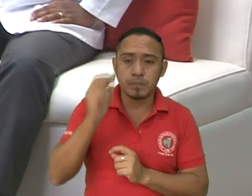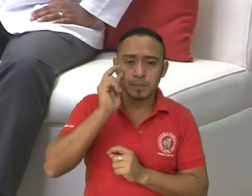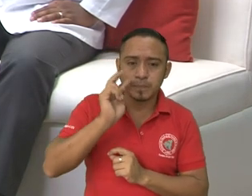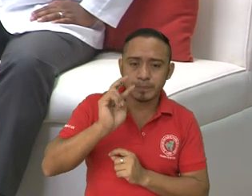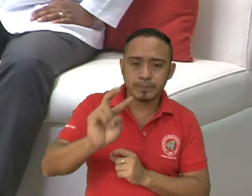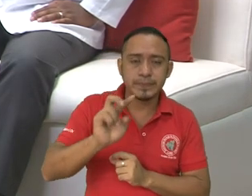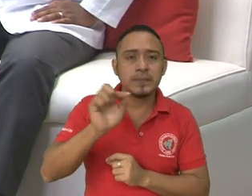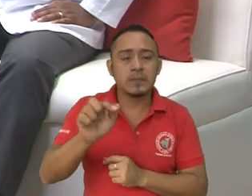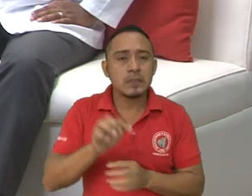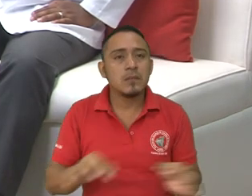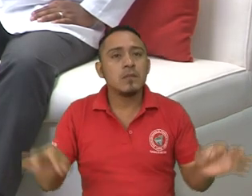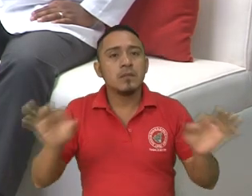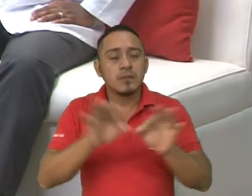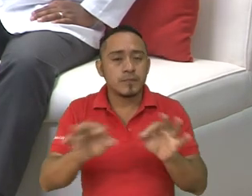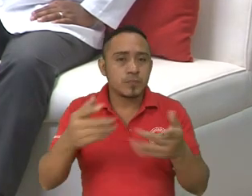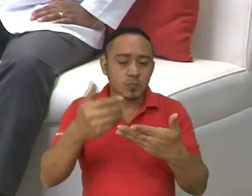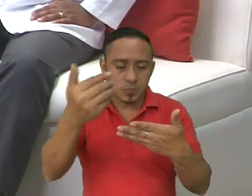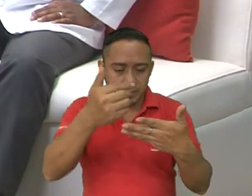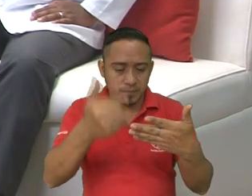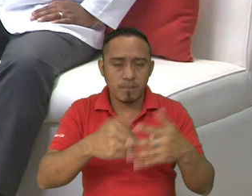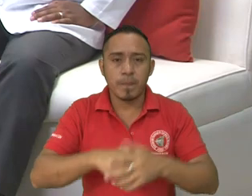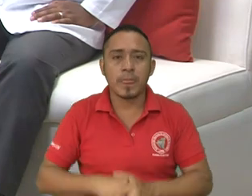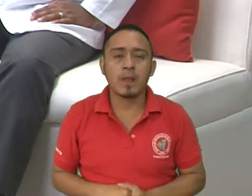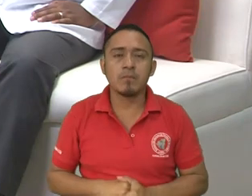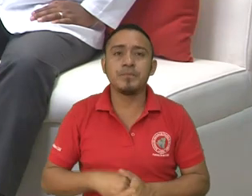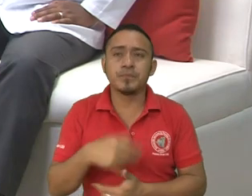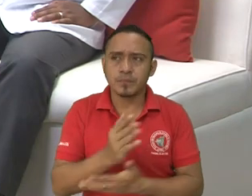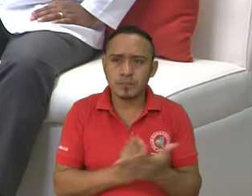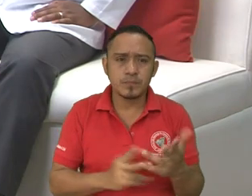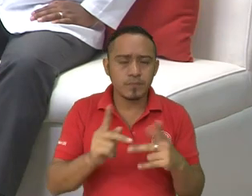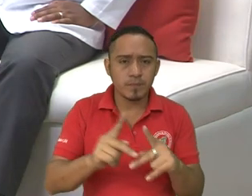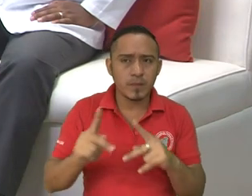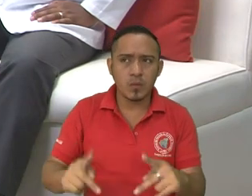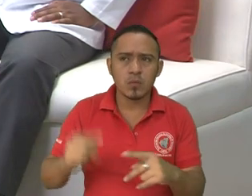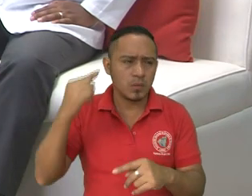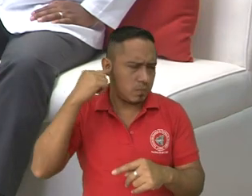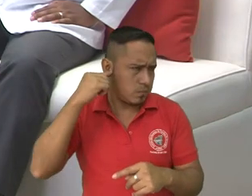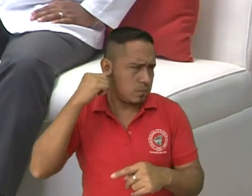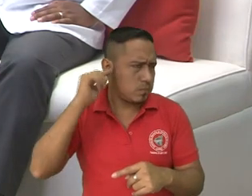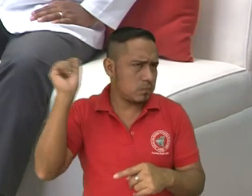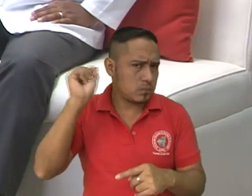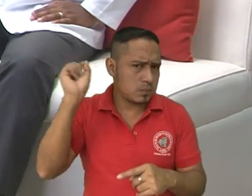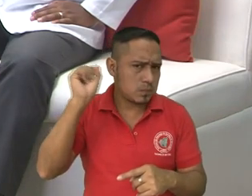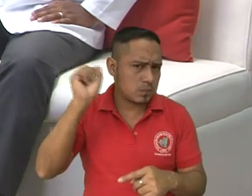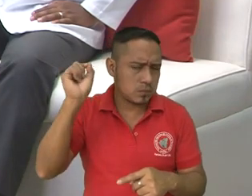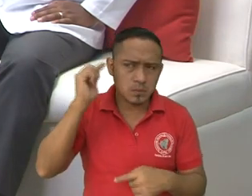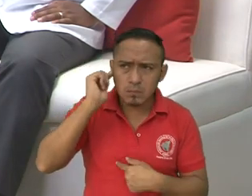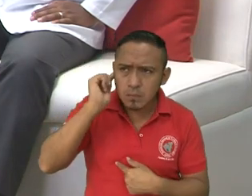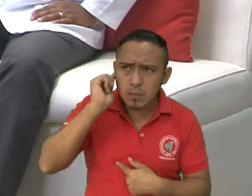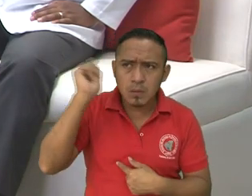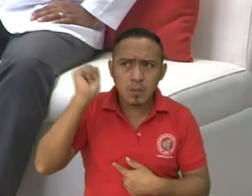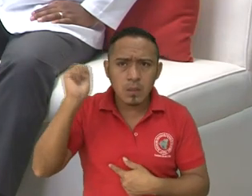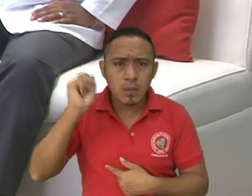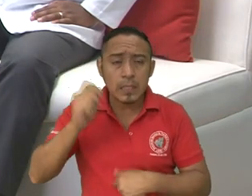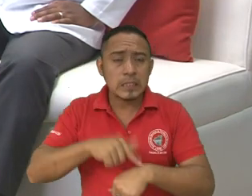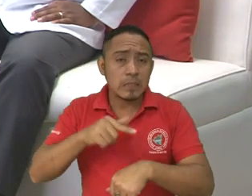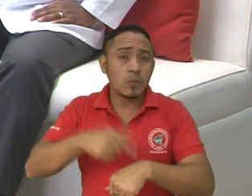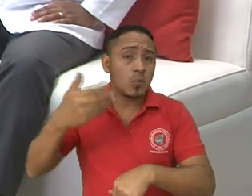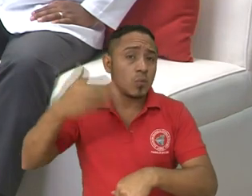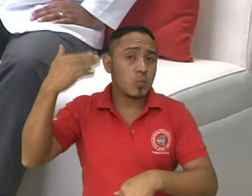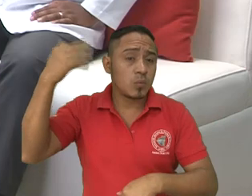ponerle importancia a los síntomas. Hay personas que escuchan zumbido también de repente, y a mí me ha pasado, ya gracias a Dios, hace rato,